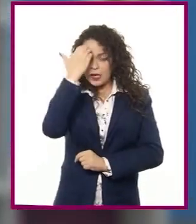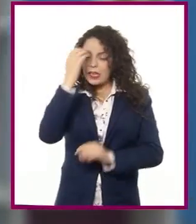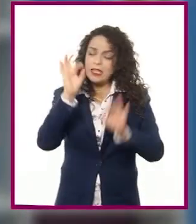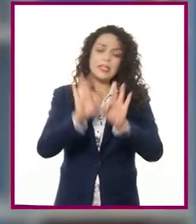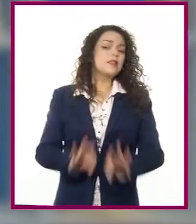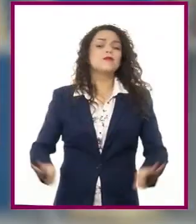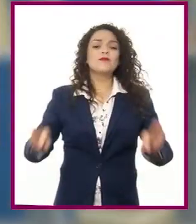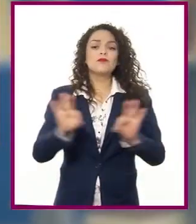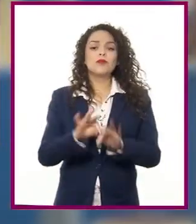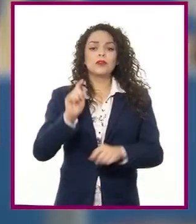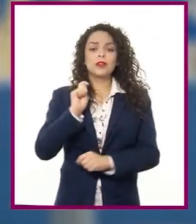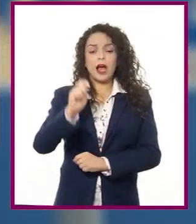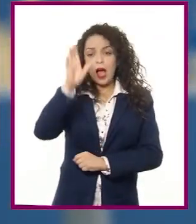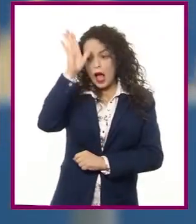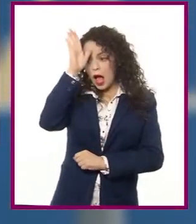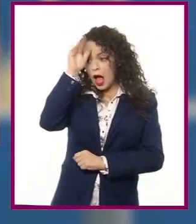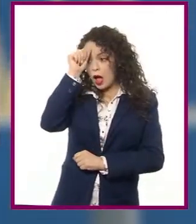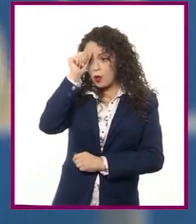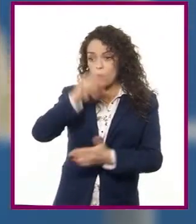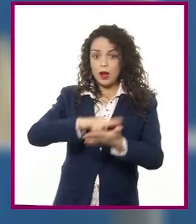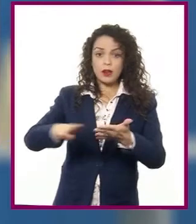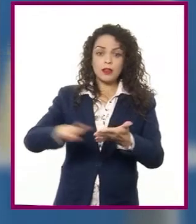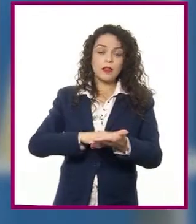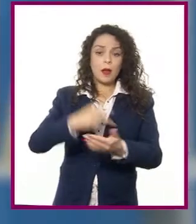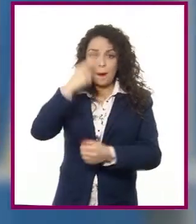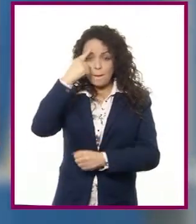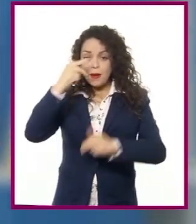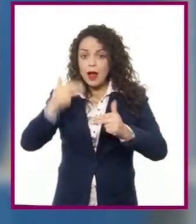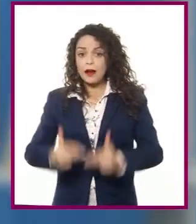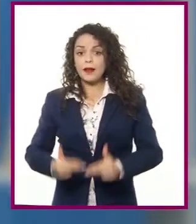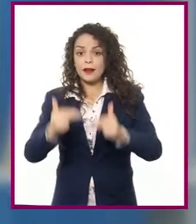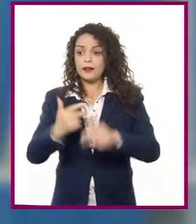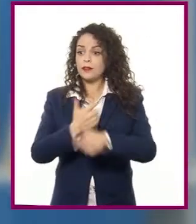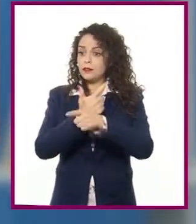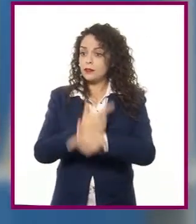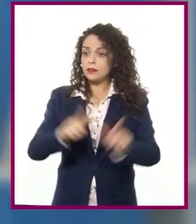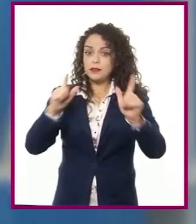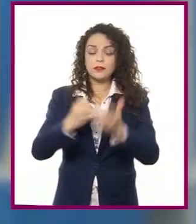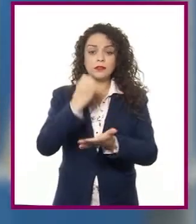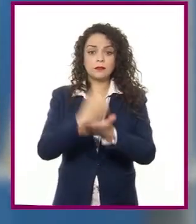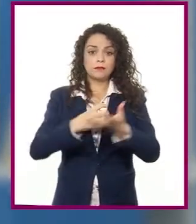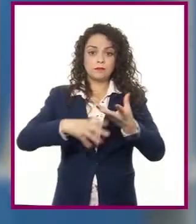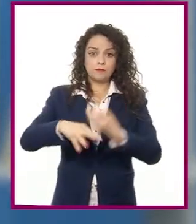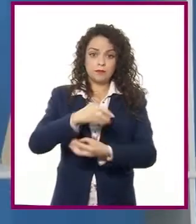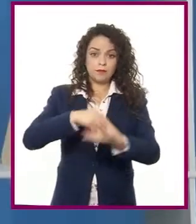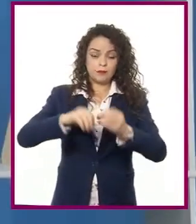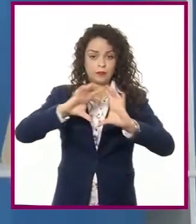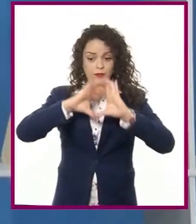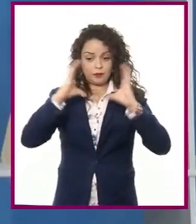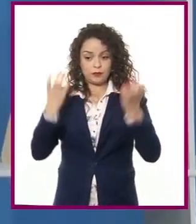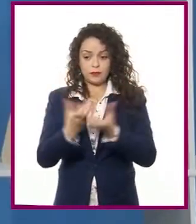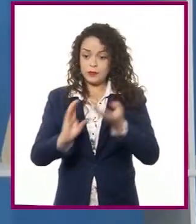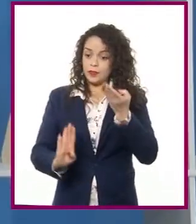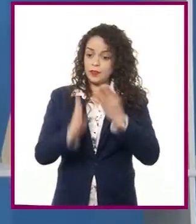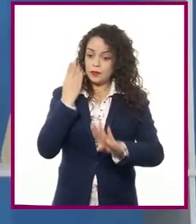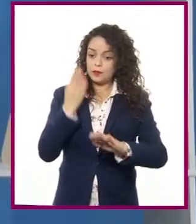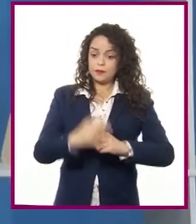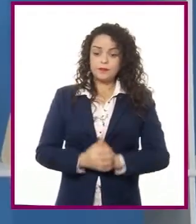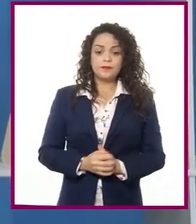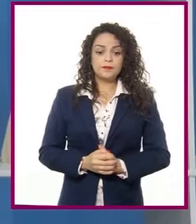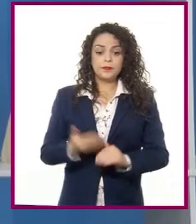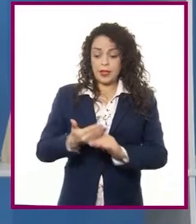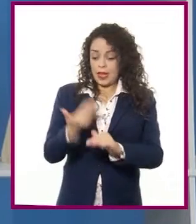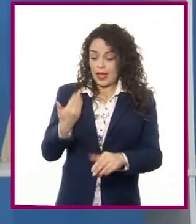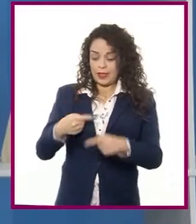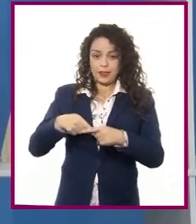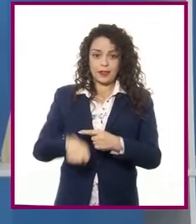importancia de los tratados económicos y las áreas de libre comercio en la globalización. Antes de iniciar,